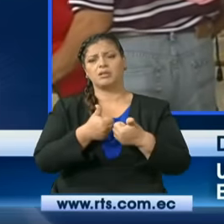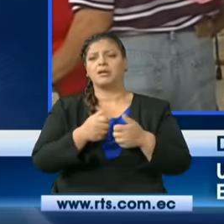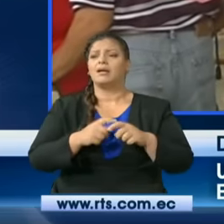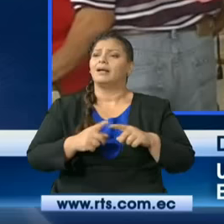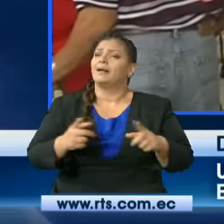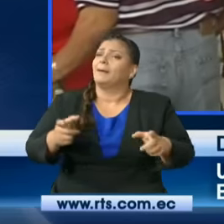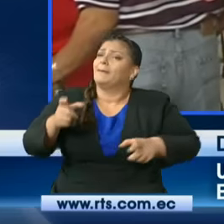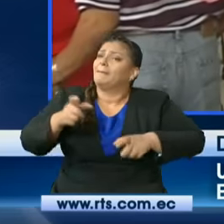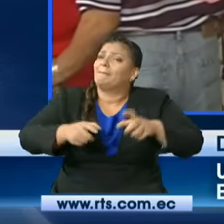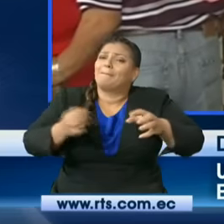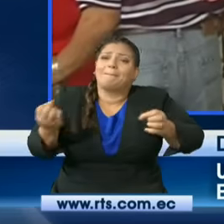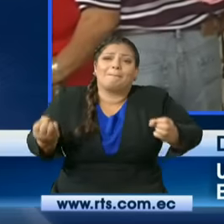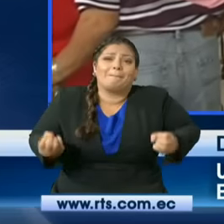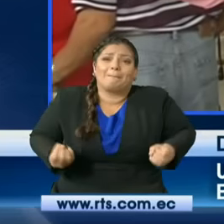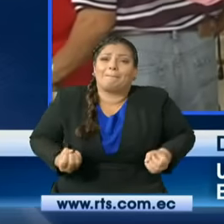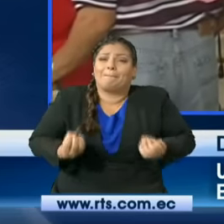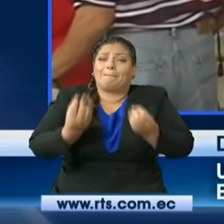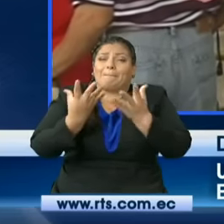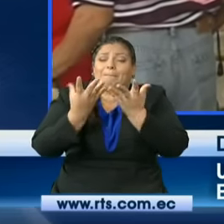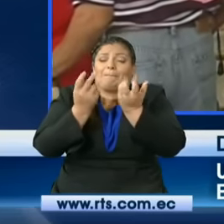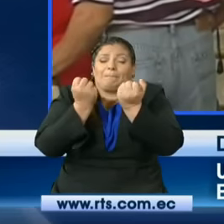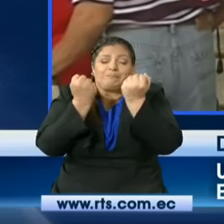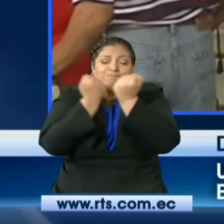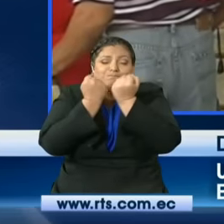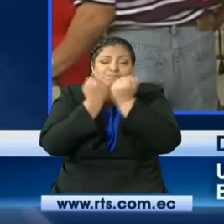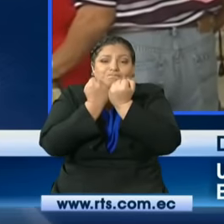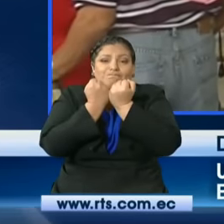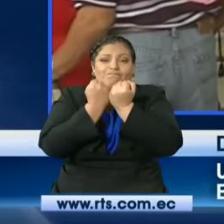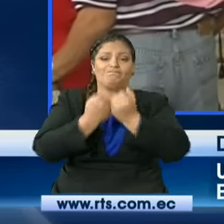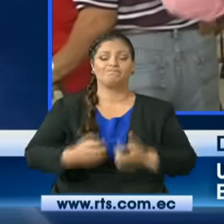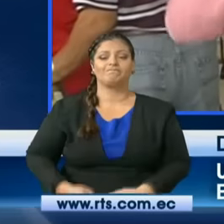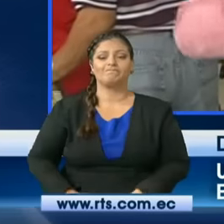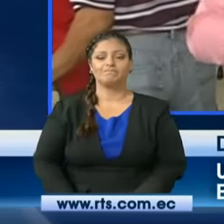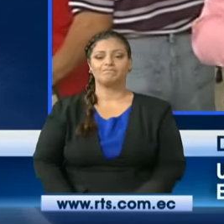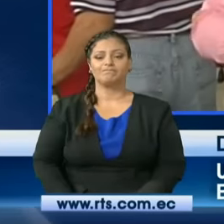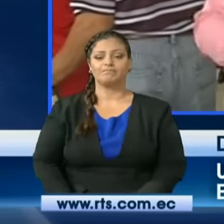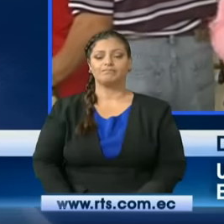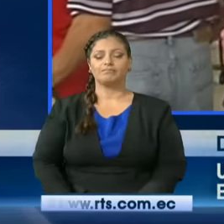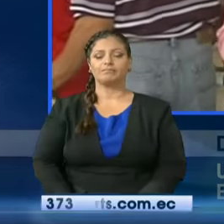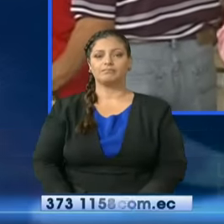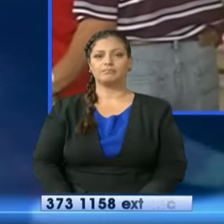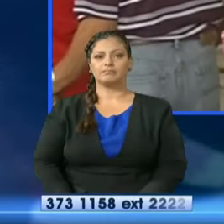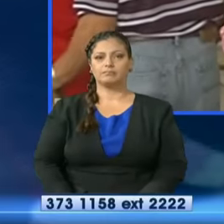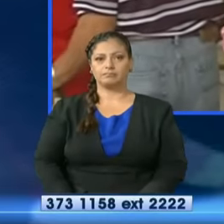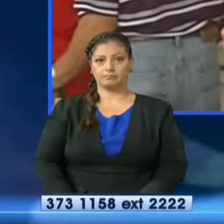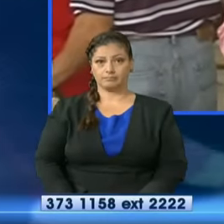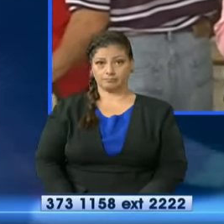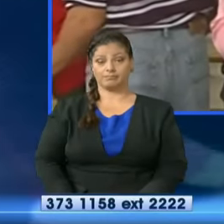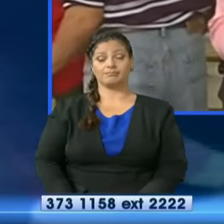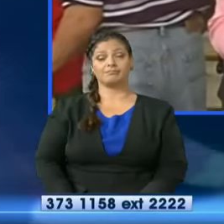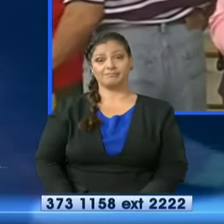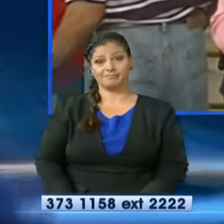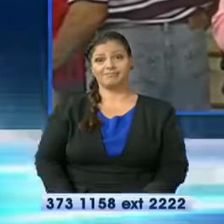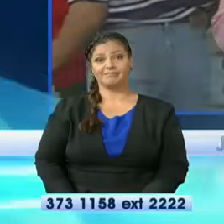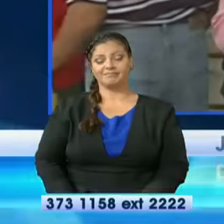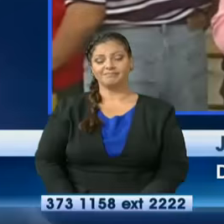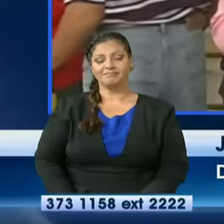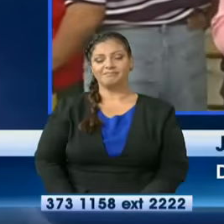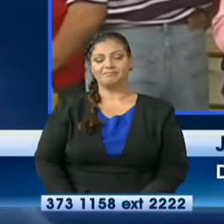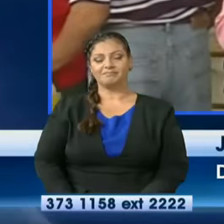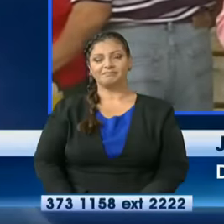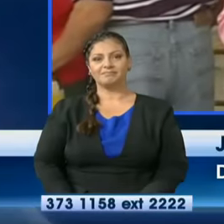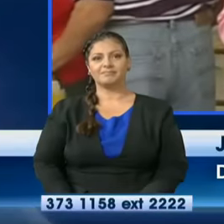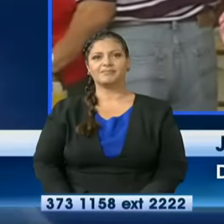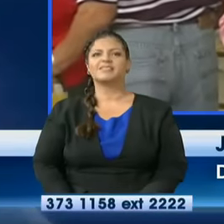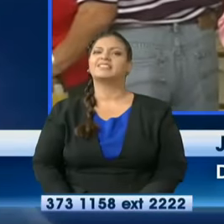y muy solicitado, digamos, muy utilizado por nuestra gente. Entonces, la cantidad de personas es